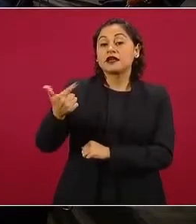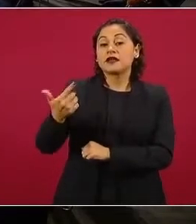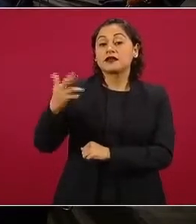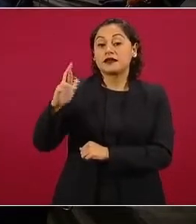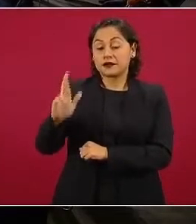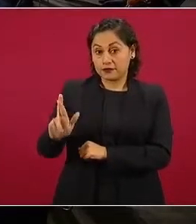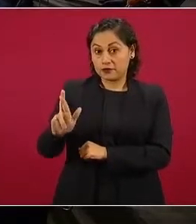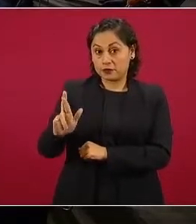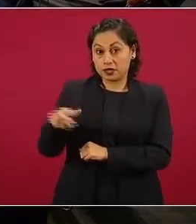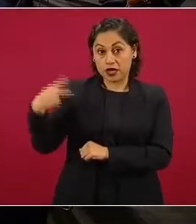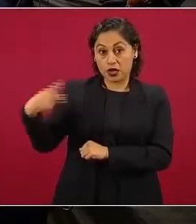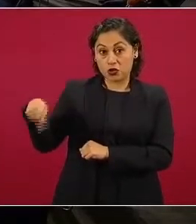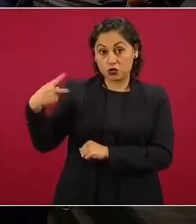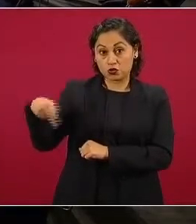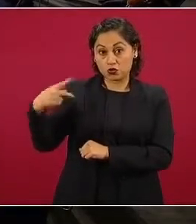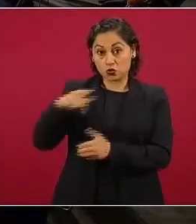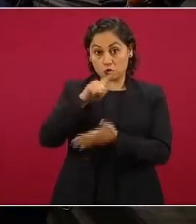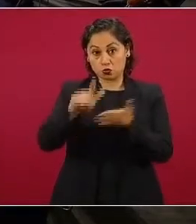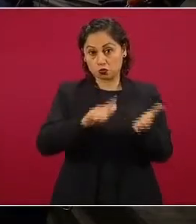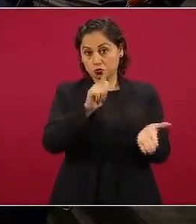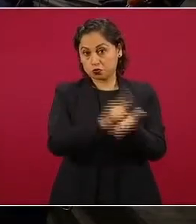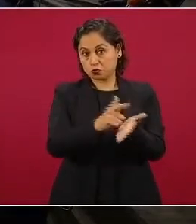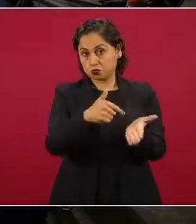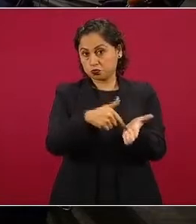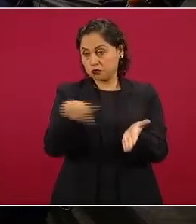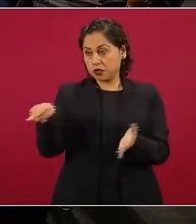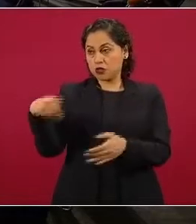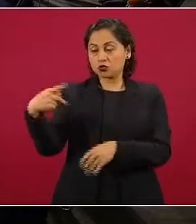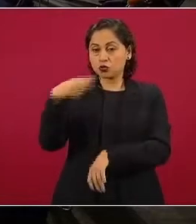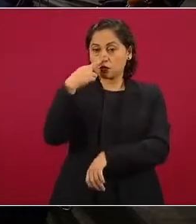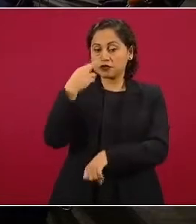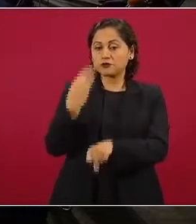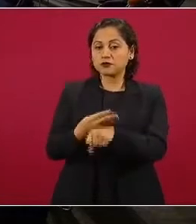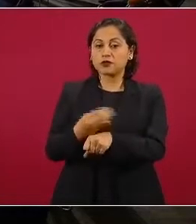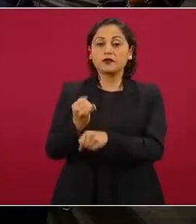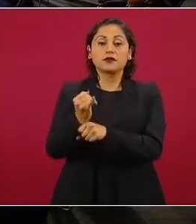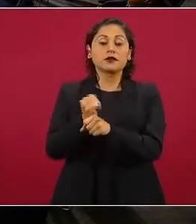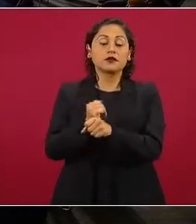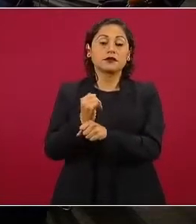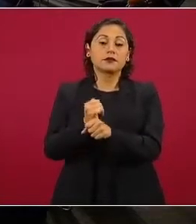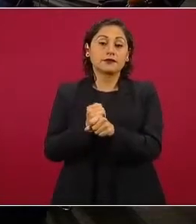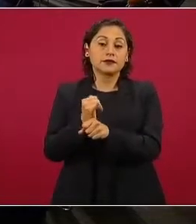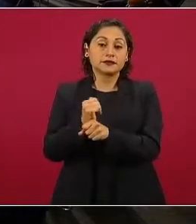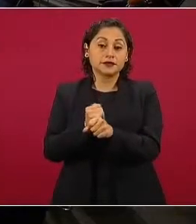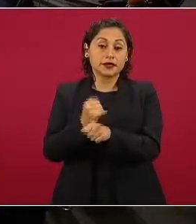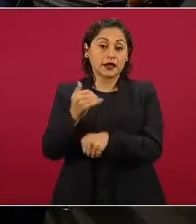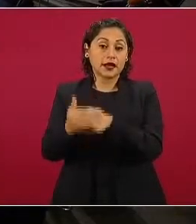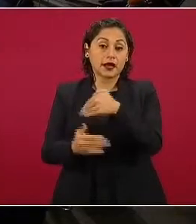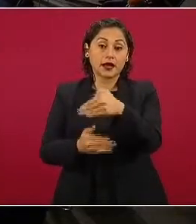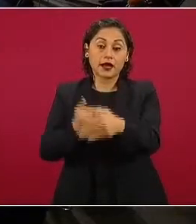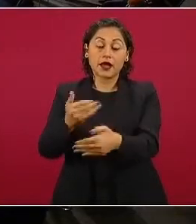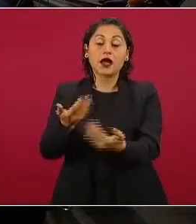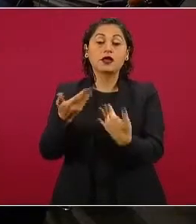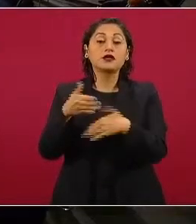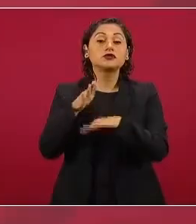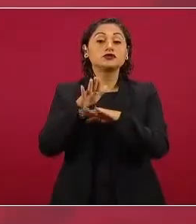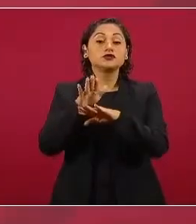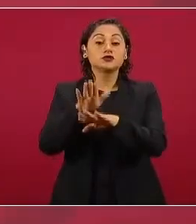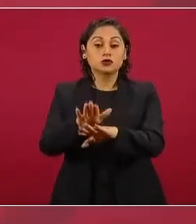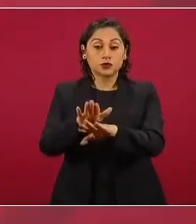cargo, por mandato de ley, la investigación de los